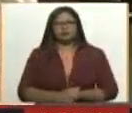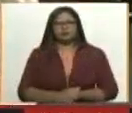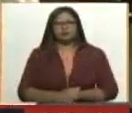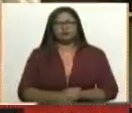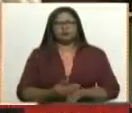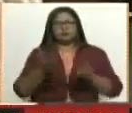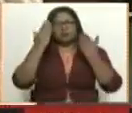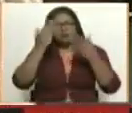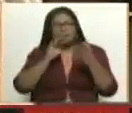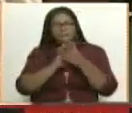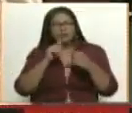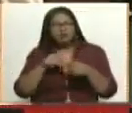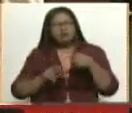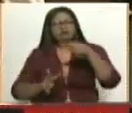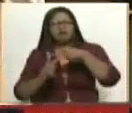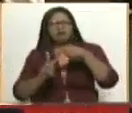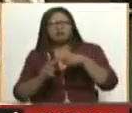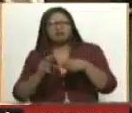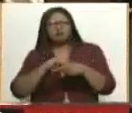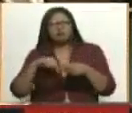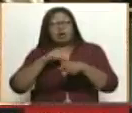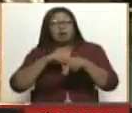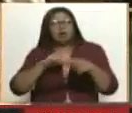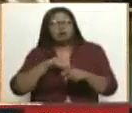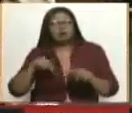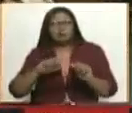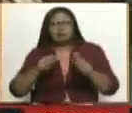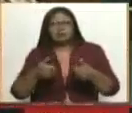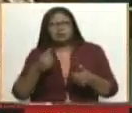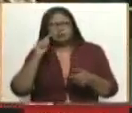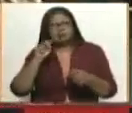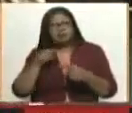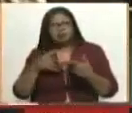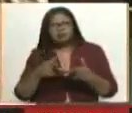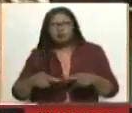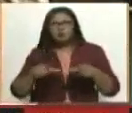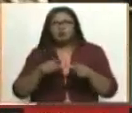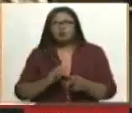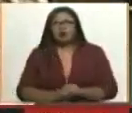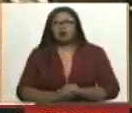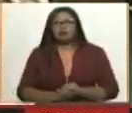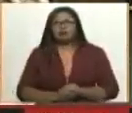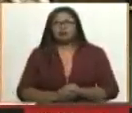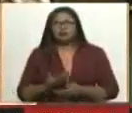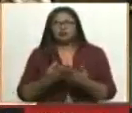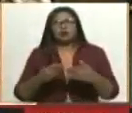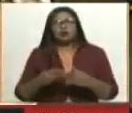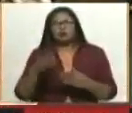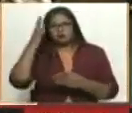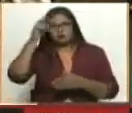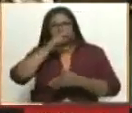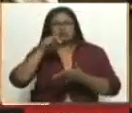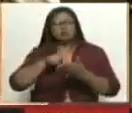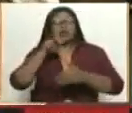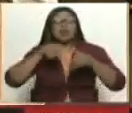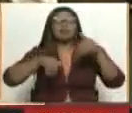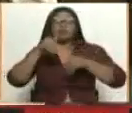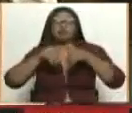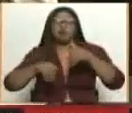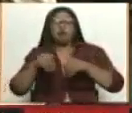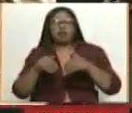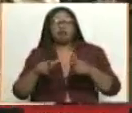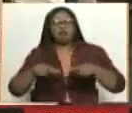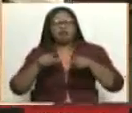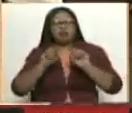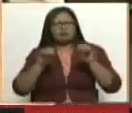Saludos, amigas y amigos de Venezolana de Televisión. A esta hora nosotros nos encontramos en el auditorio de la sede del Consejo Nacional Electoral, ubicado